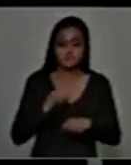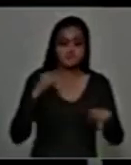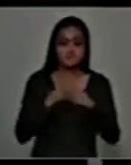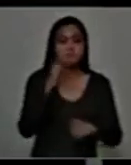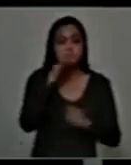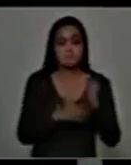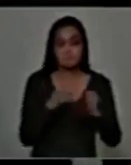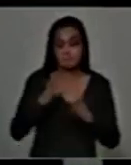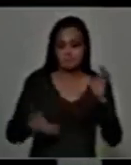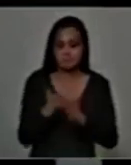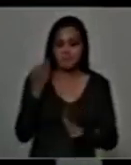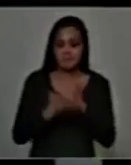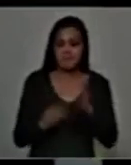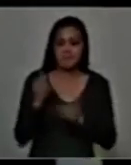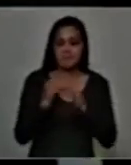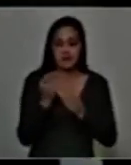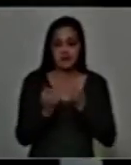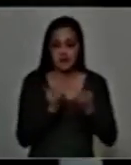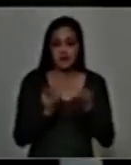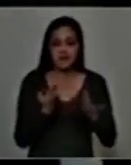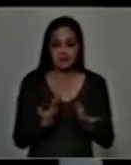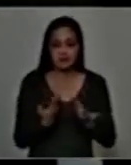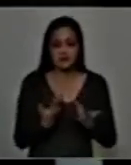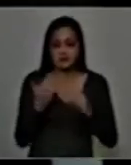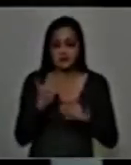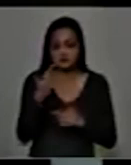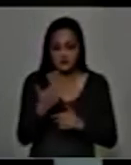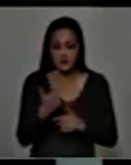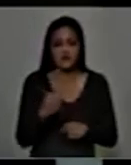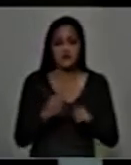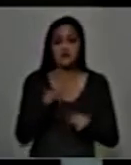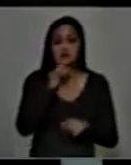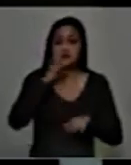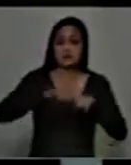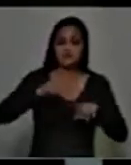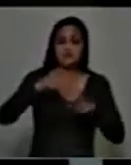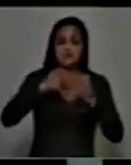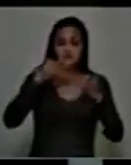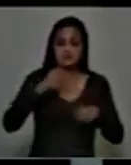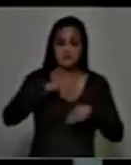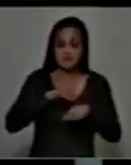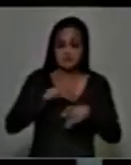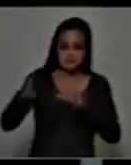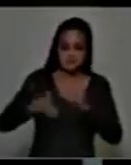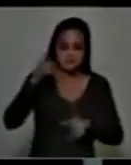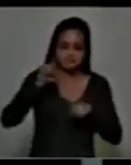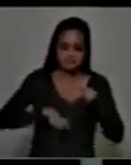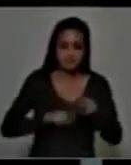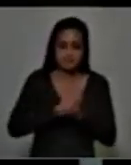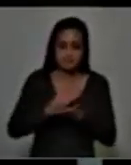Llevamos al corte del día de ayer ya 53 viviendas